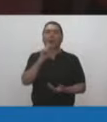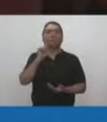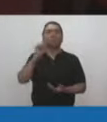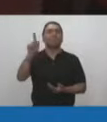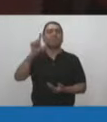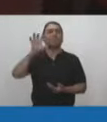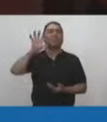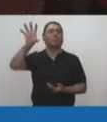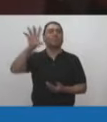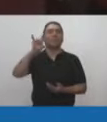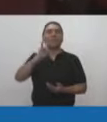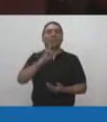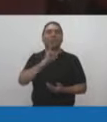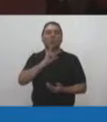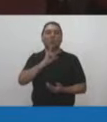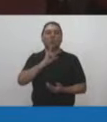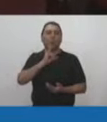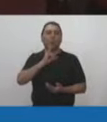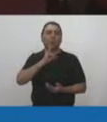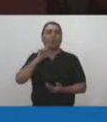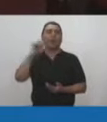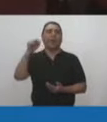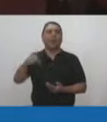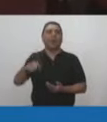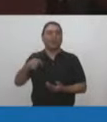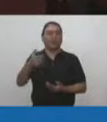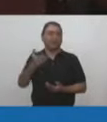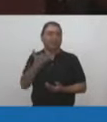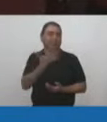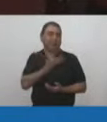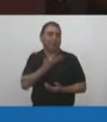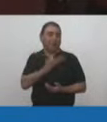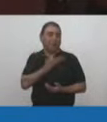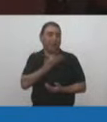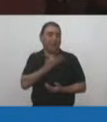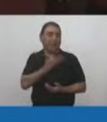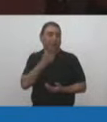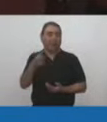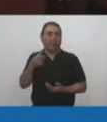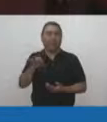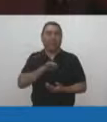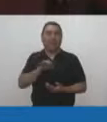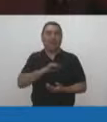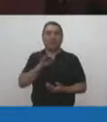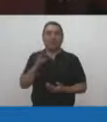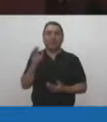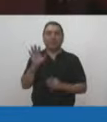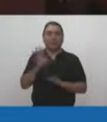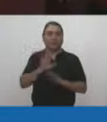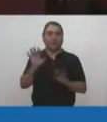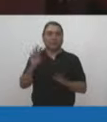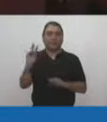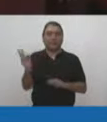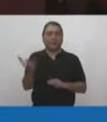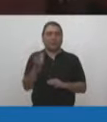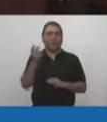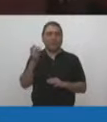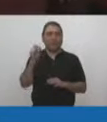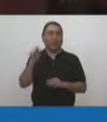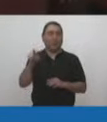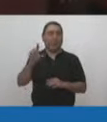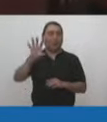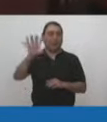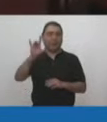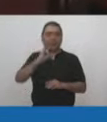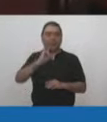legisladores, porque muchos de nosotros somos del interior del país, tenemos que hacer muchos kilómetros, tenemos que estar ahí con todo lo que eso significa.